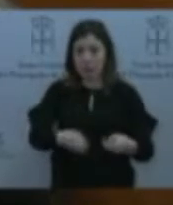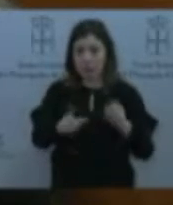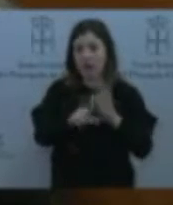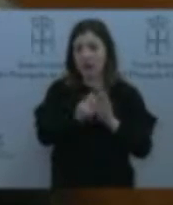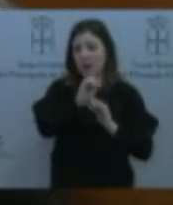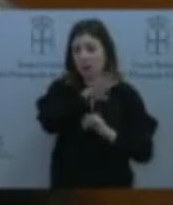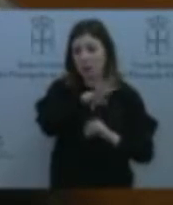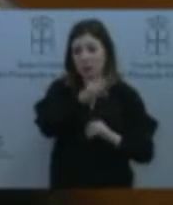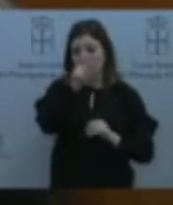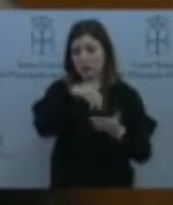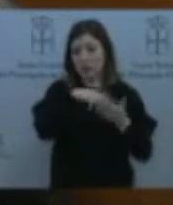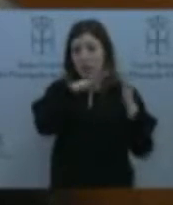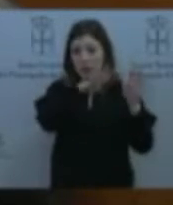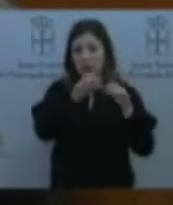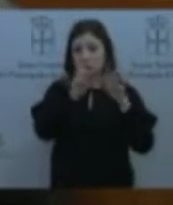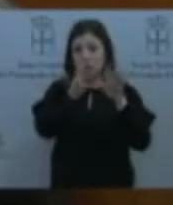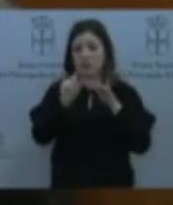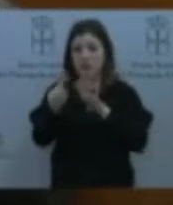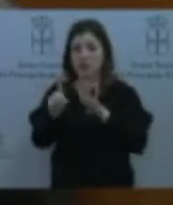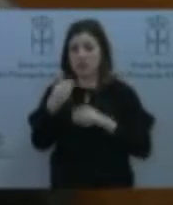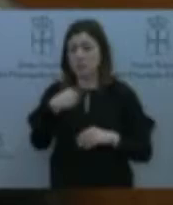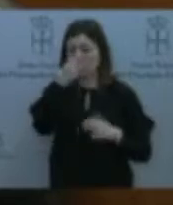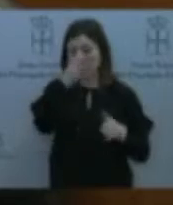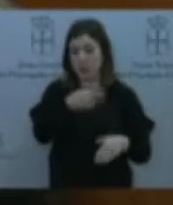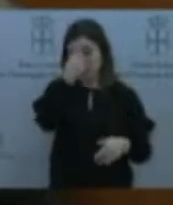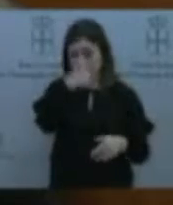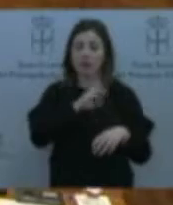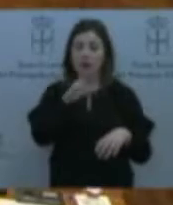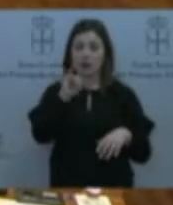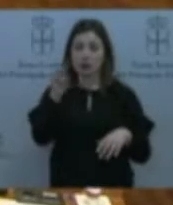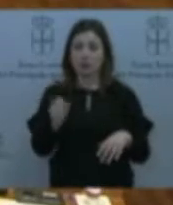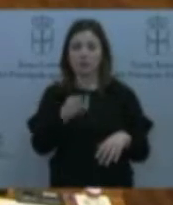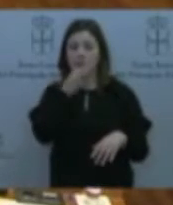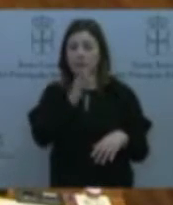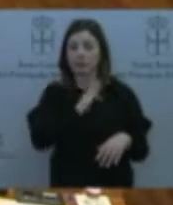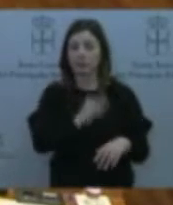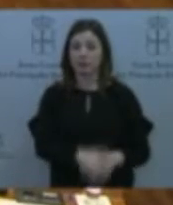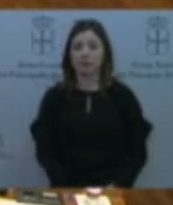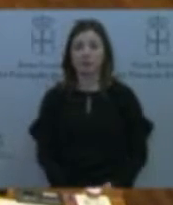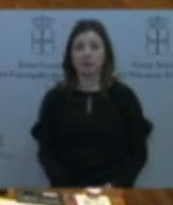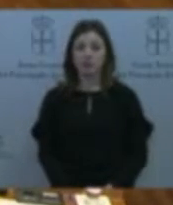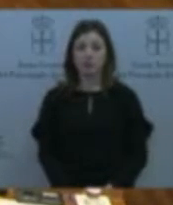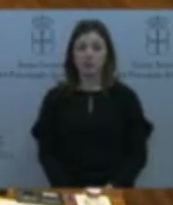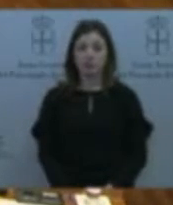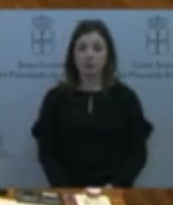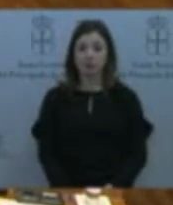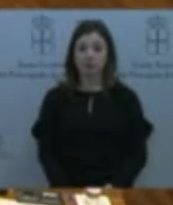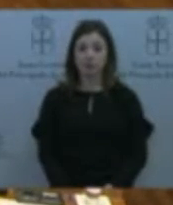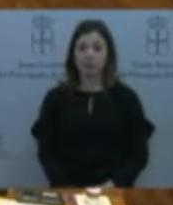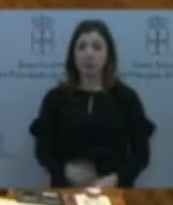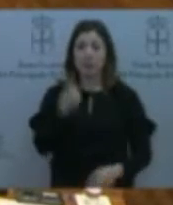14.986, que, como usted sabe, como usted conoce, decayó por diversos motivos. Vamos a hablar de ley electoral, pero volvamos un poco